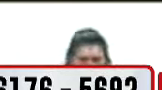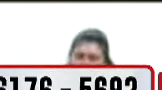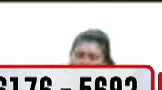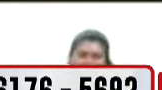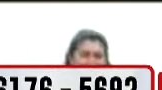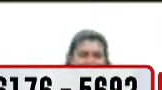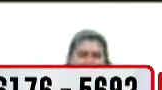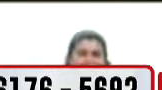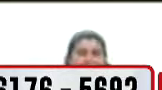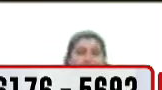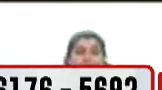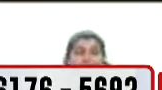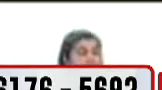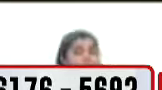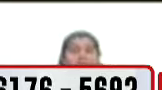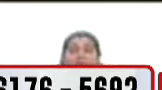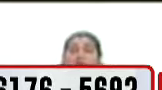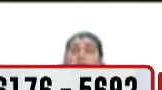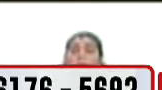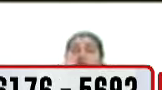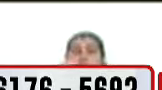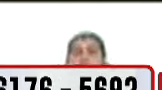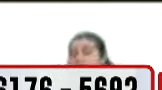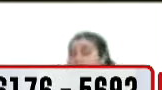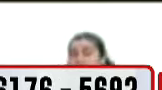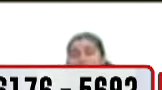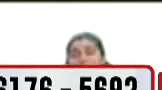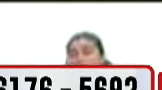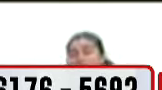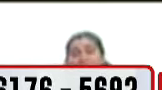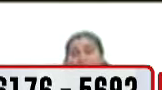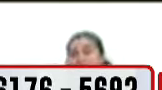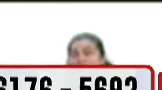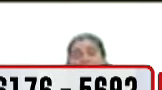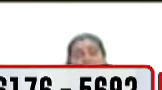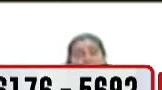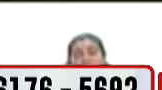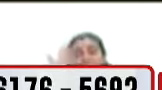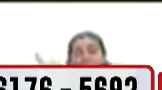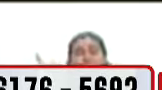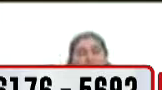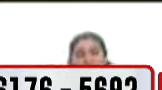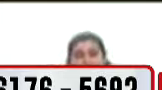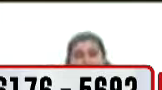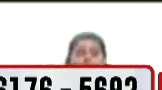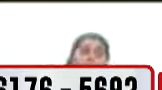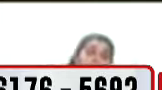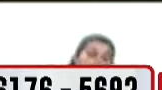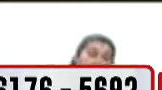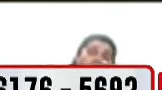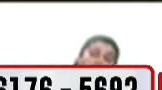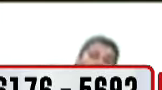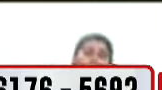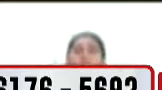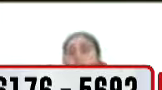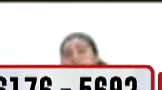Ahora, con la ley base se está pasando como con el DNU, ¿no? La gente está a favor o en contra, pero no